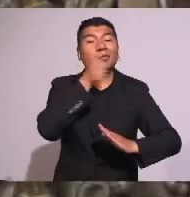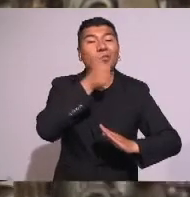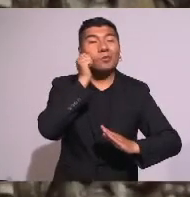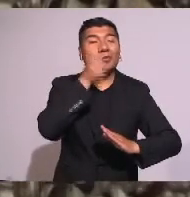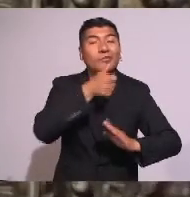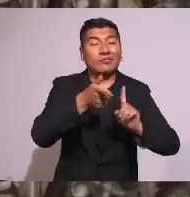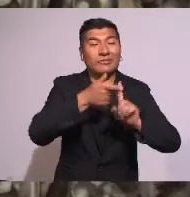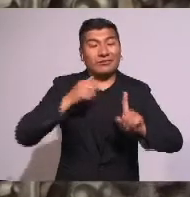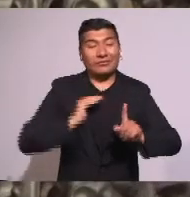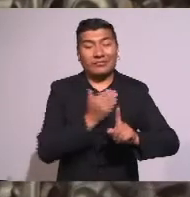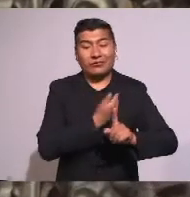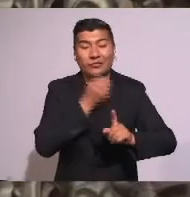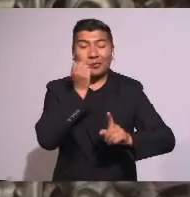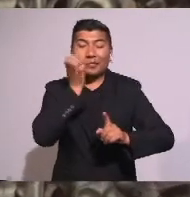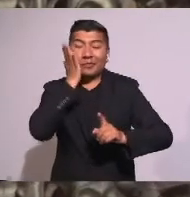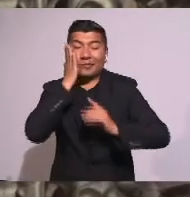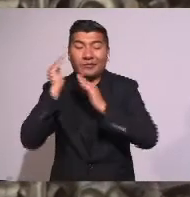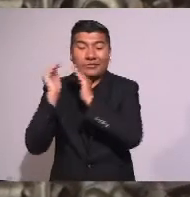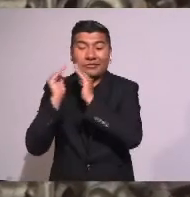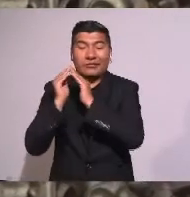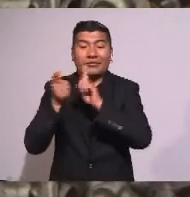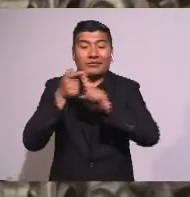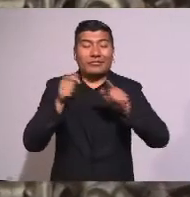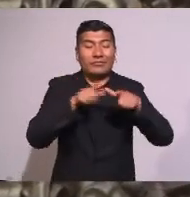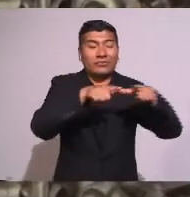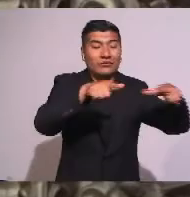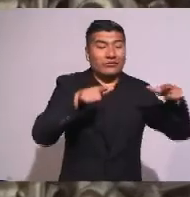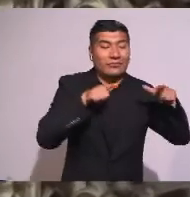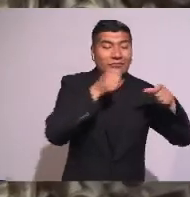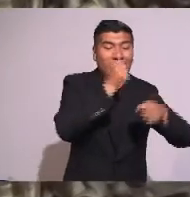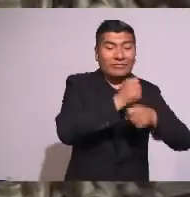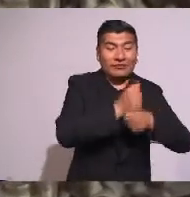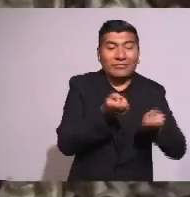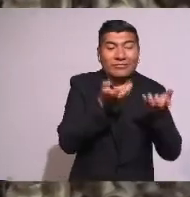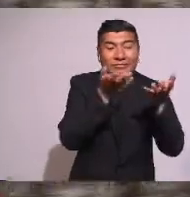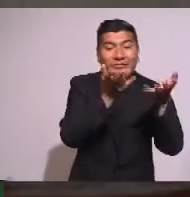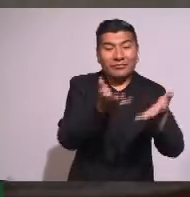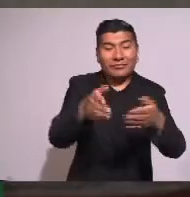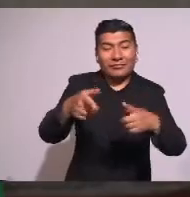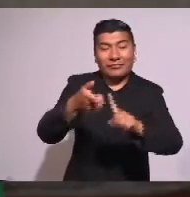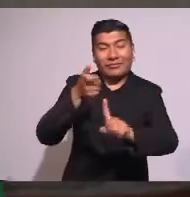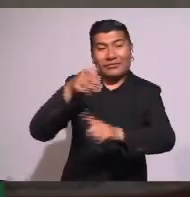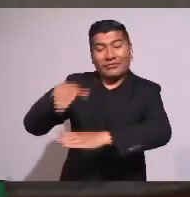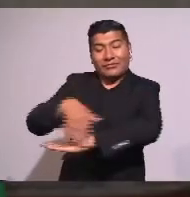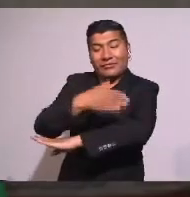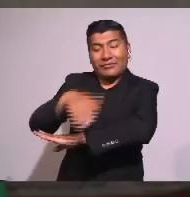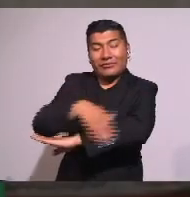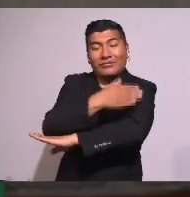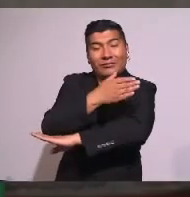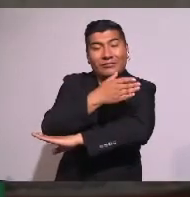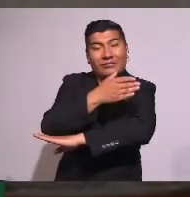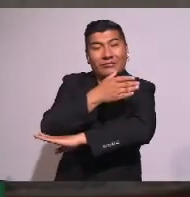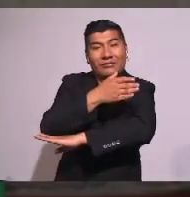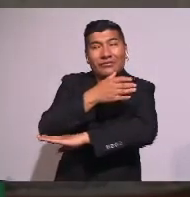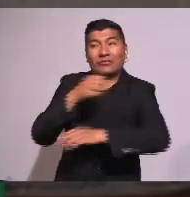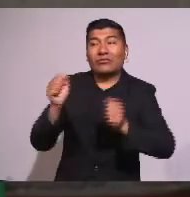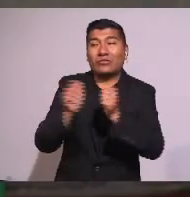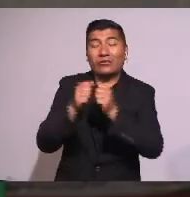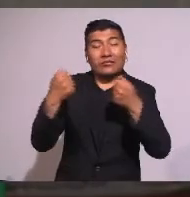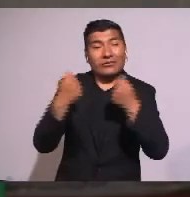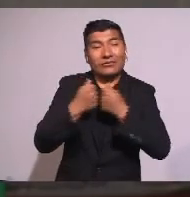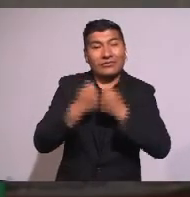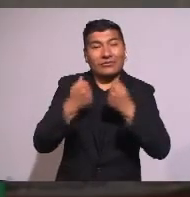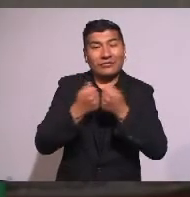desde nuestros hogares, desde nuestros lugares de trabajo, desde la calle. Frente a la violencia